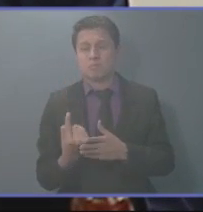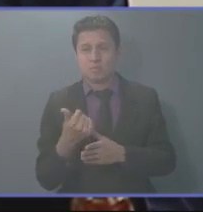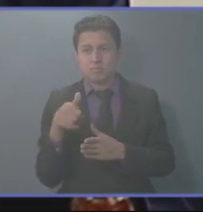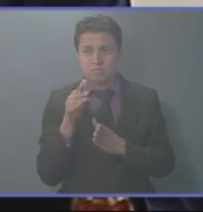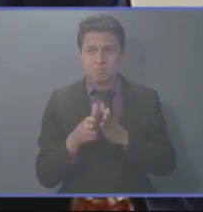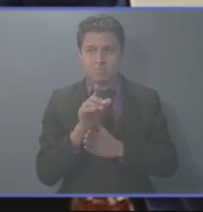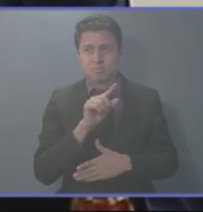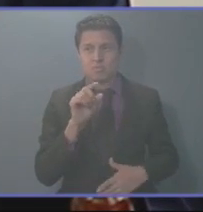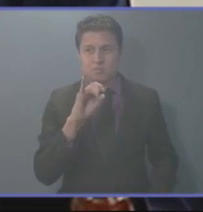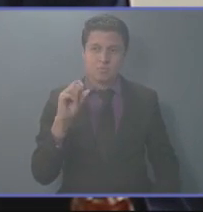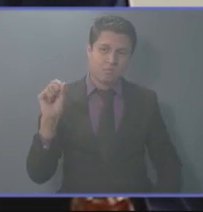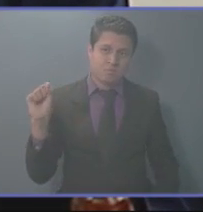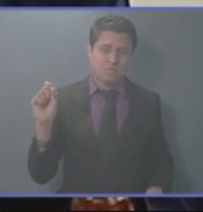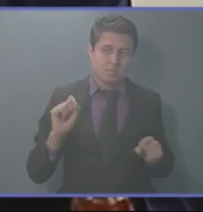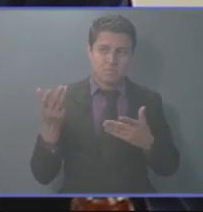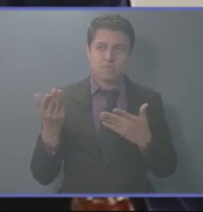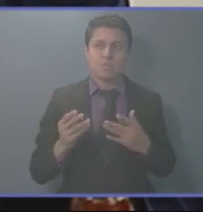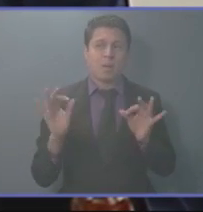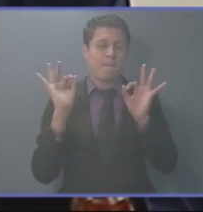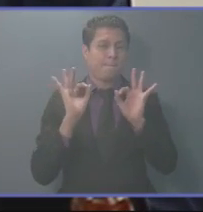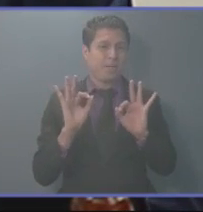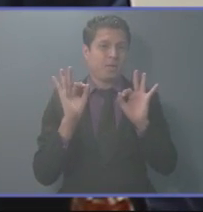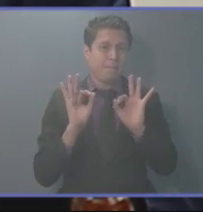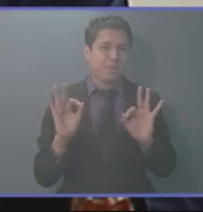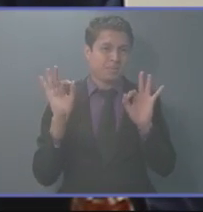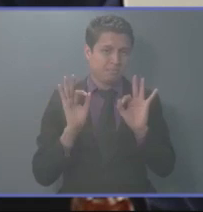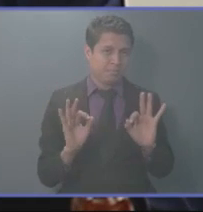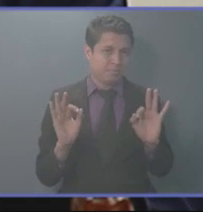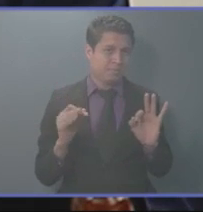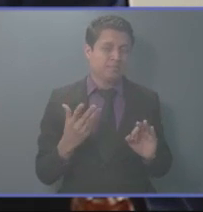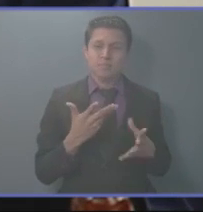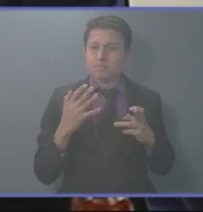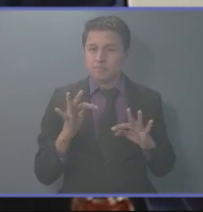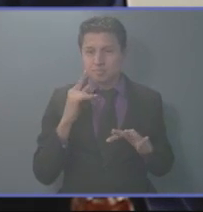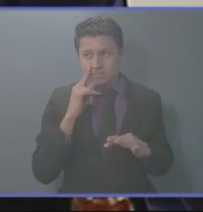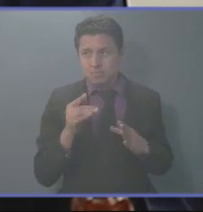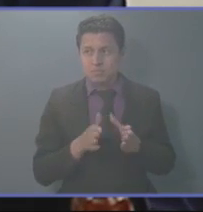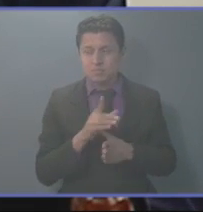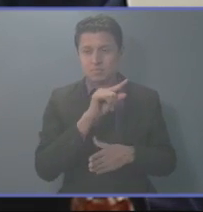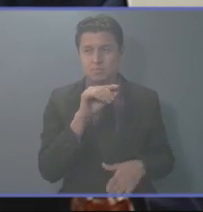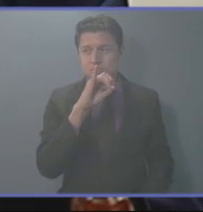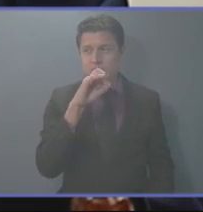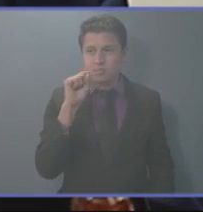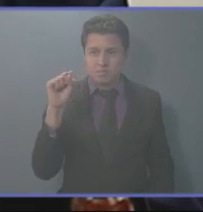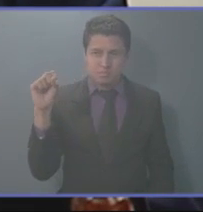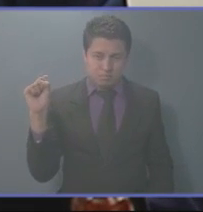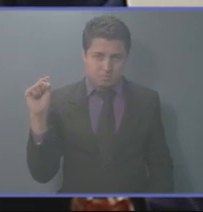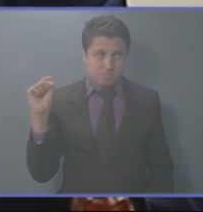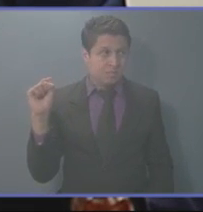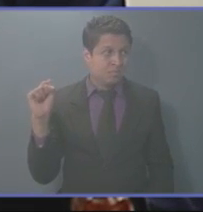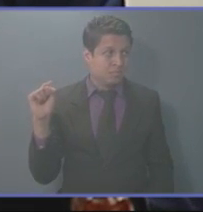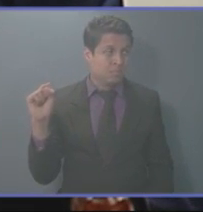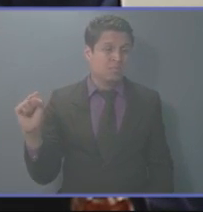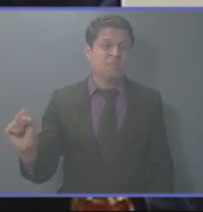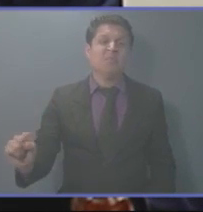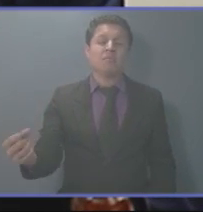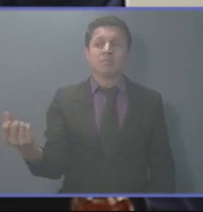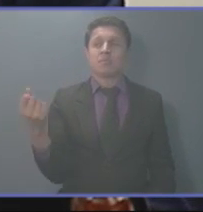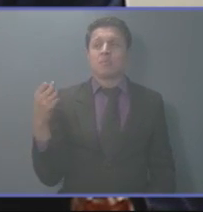pueda dinamizar y mejorar su servicio. No queremos ver un Seguro Social que no dé